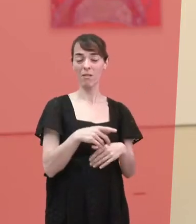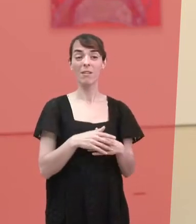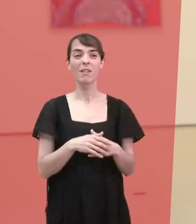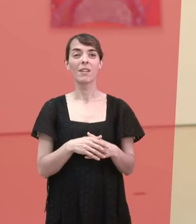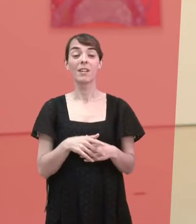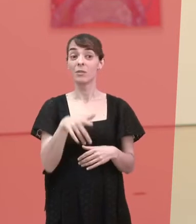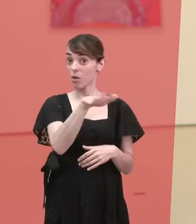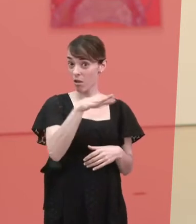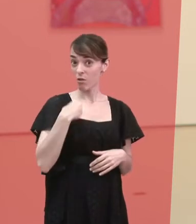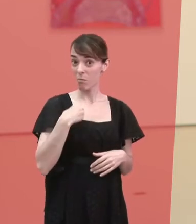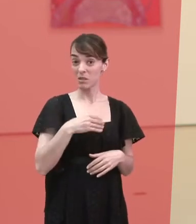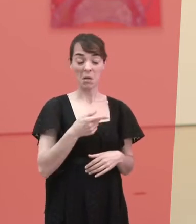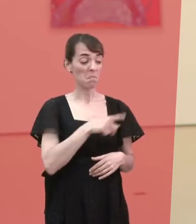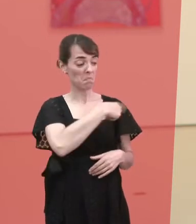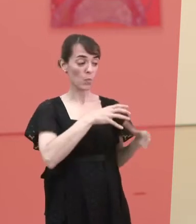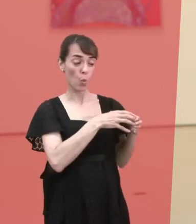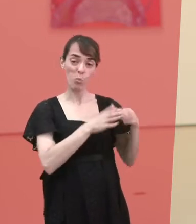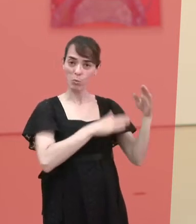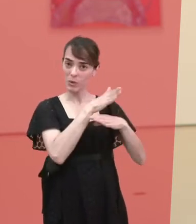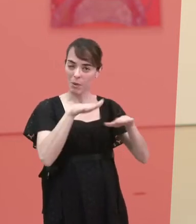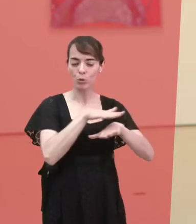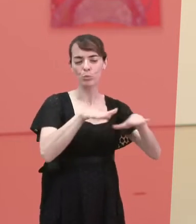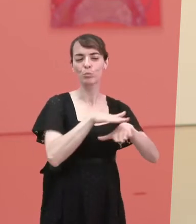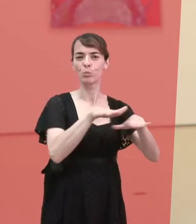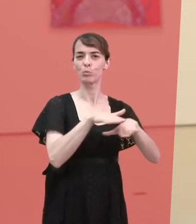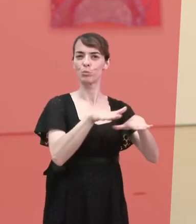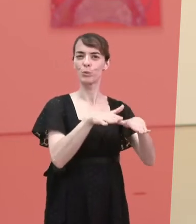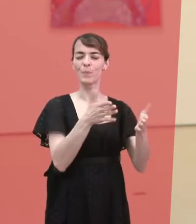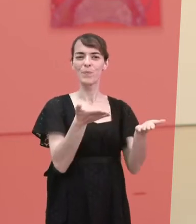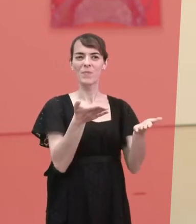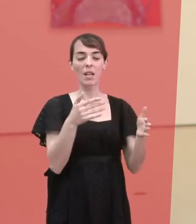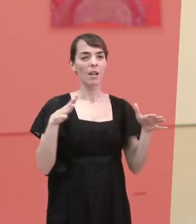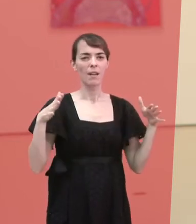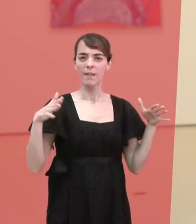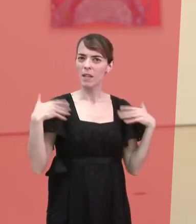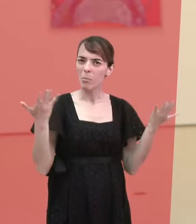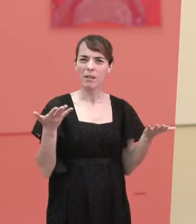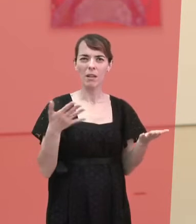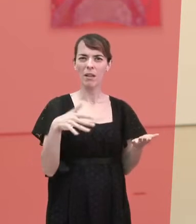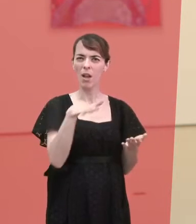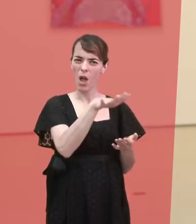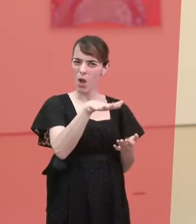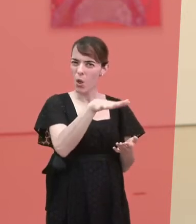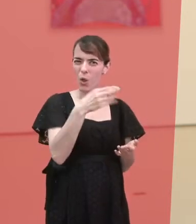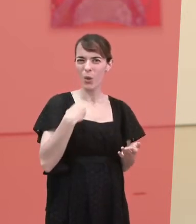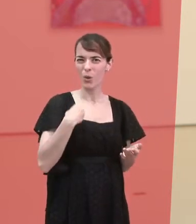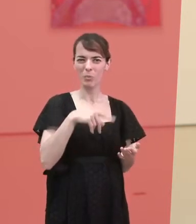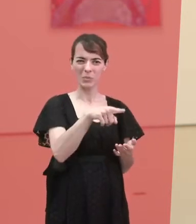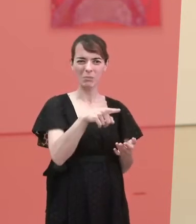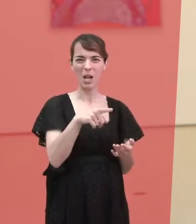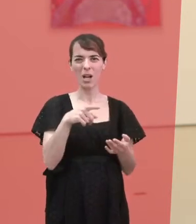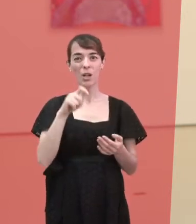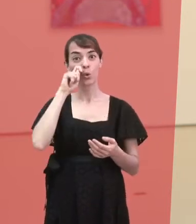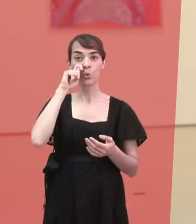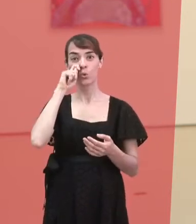Y entonces allí íbamos unos cuantos y aquella playa de pronto, una